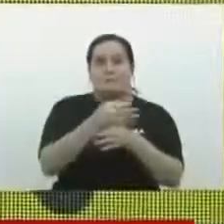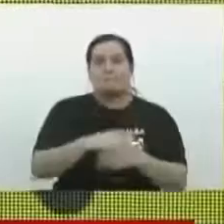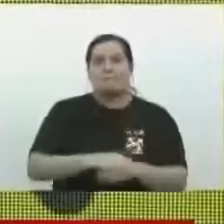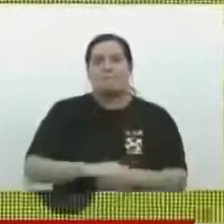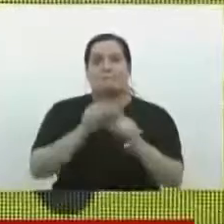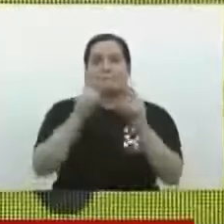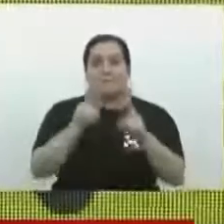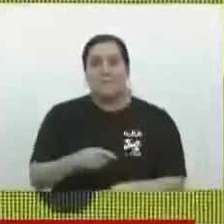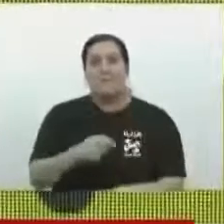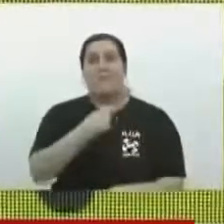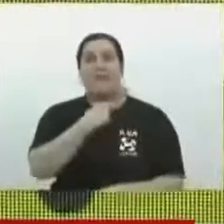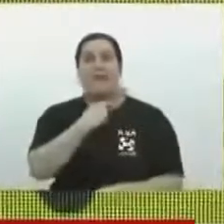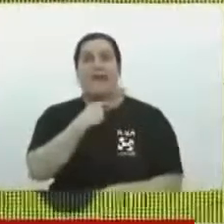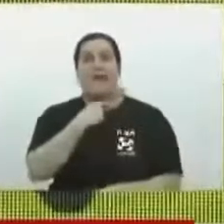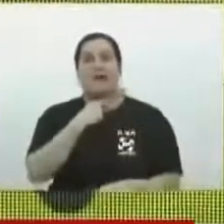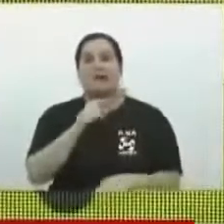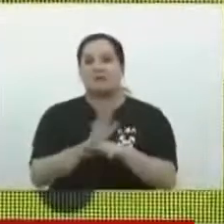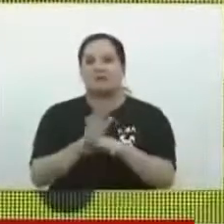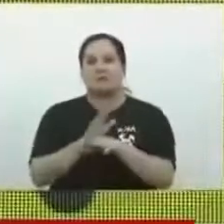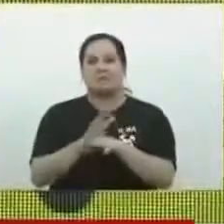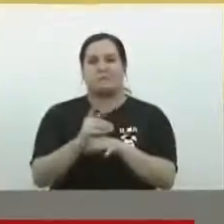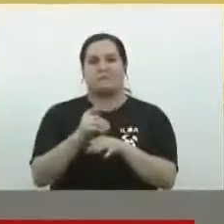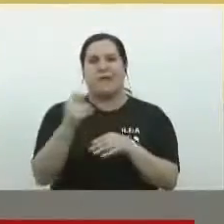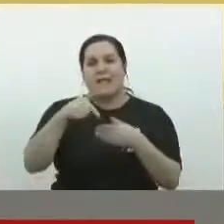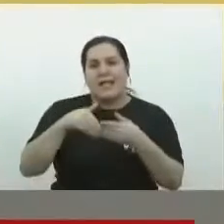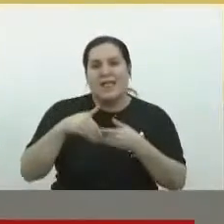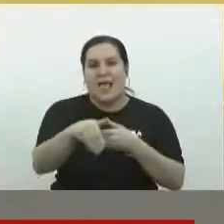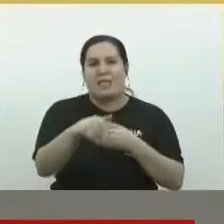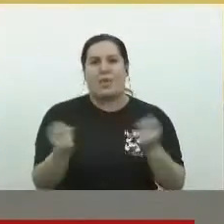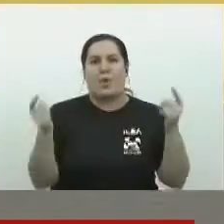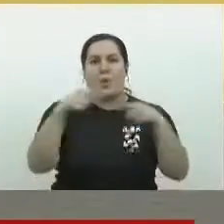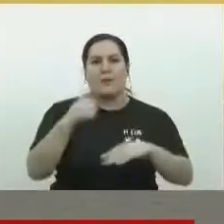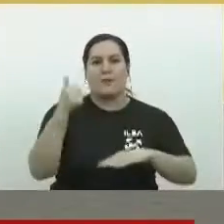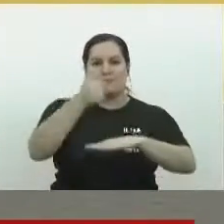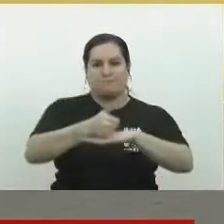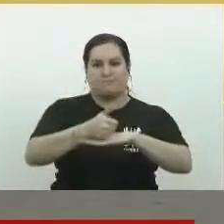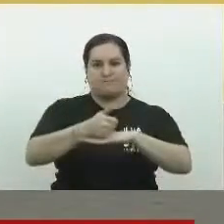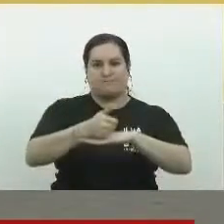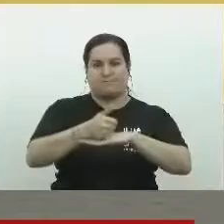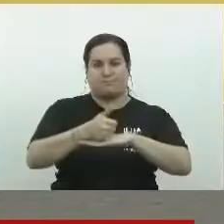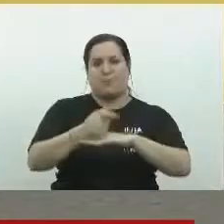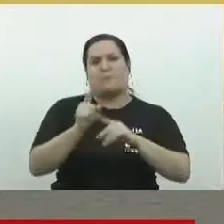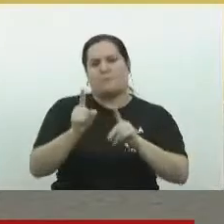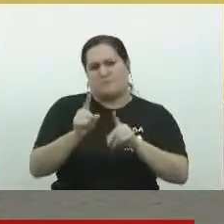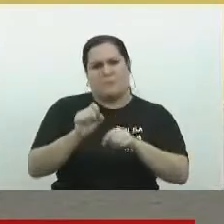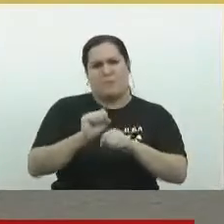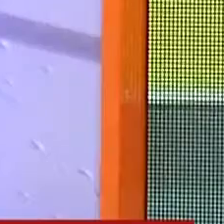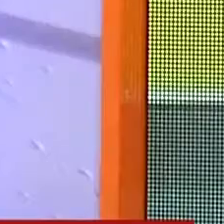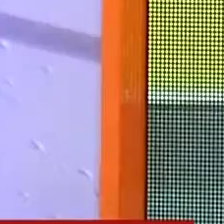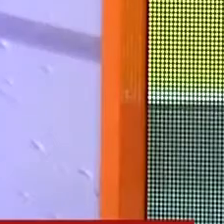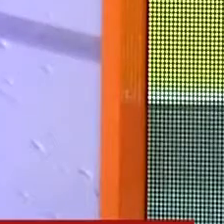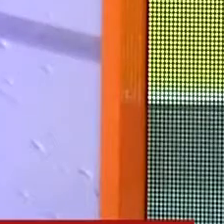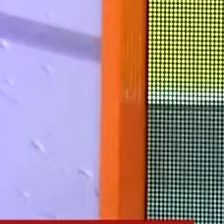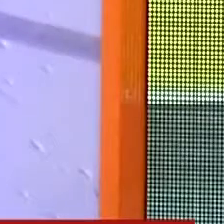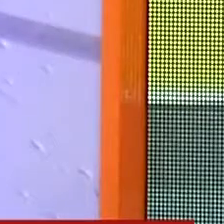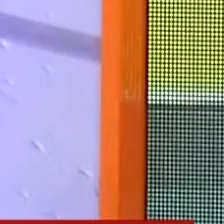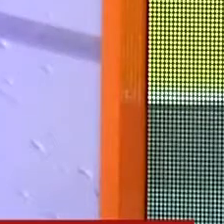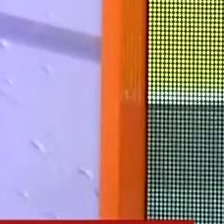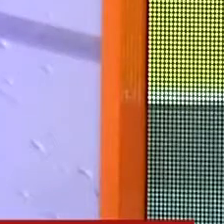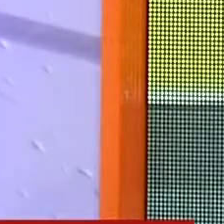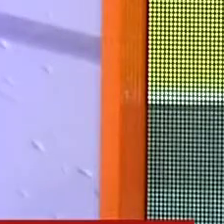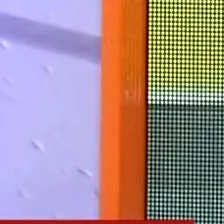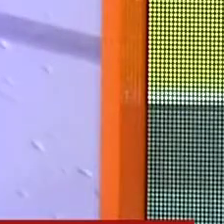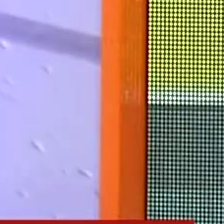donde pudiera explicarles que, bueno, que va a haber cambios, que obviamente afectan también lo que es el descanso, el receso de